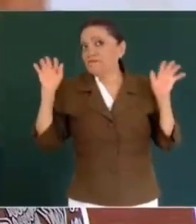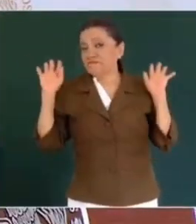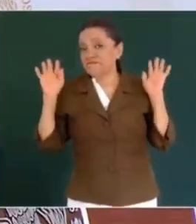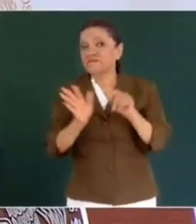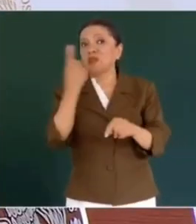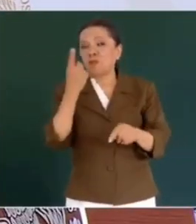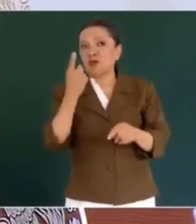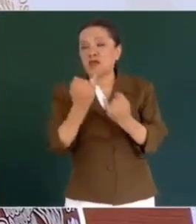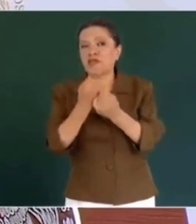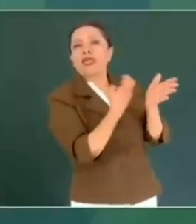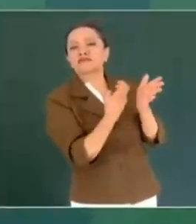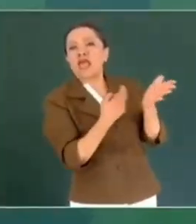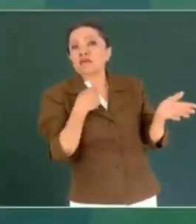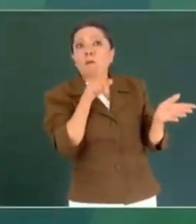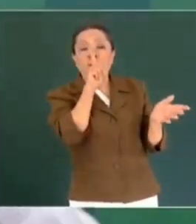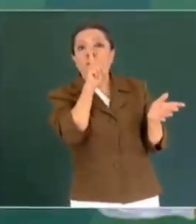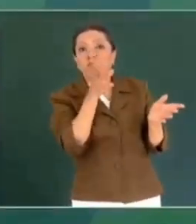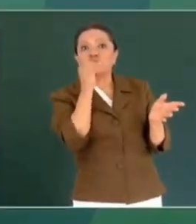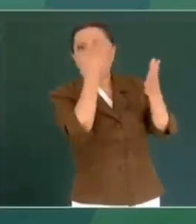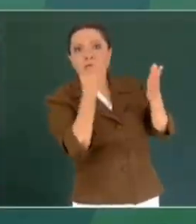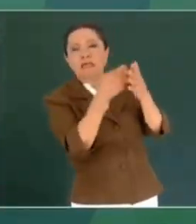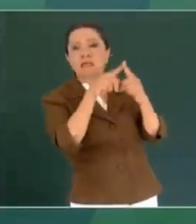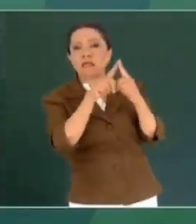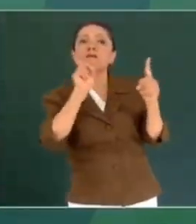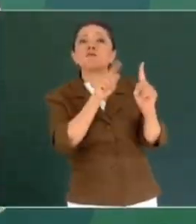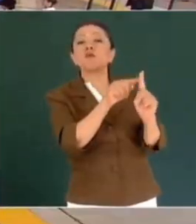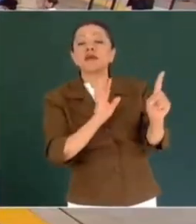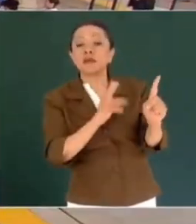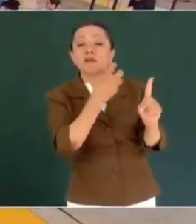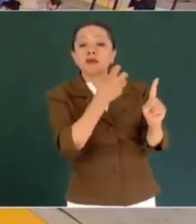porque me cepillan. Ya no puedo hablar.